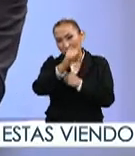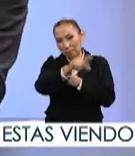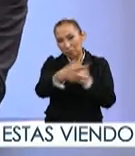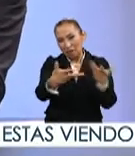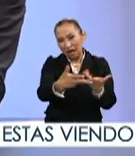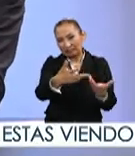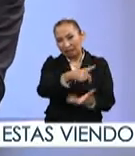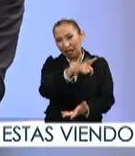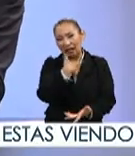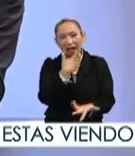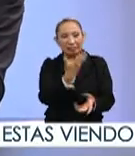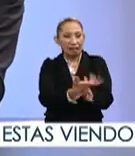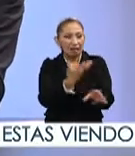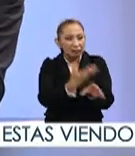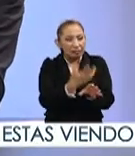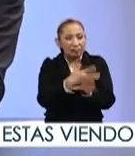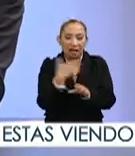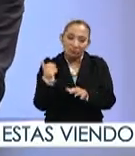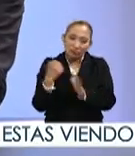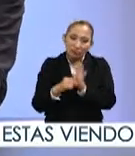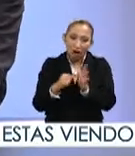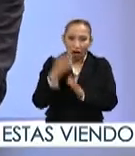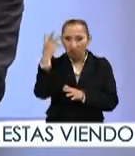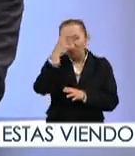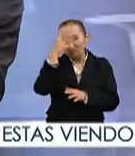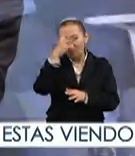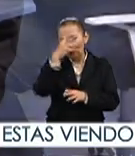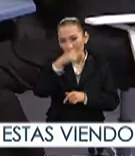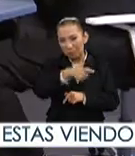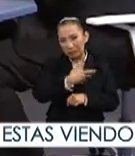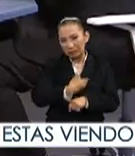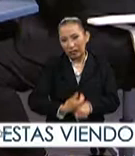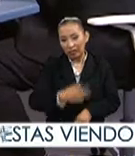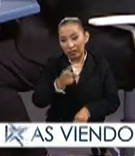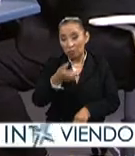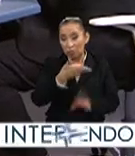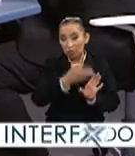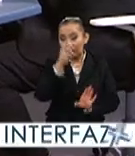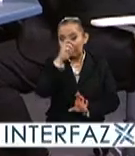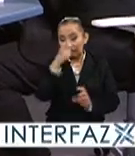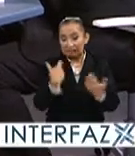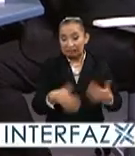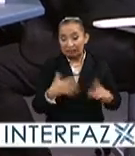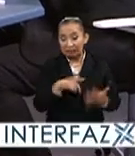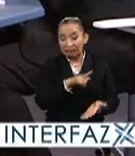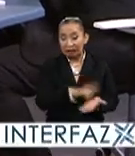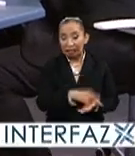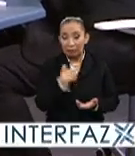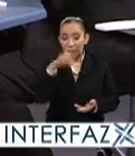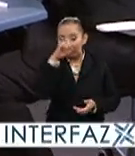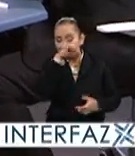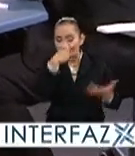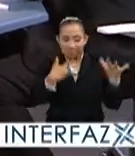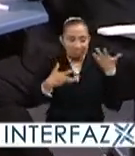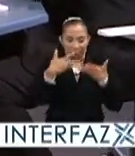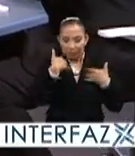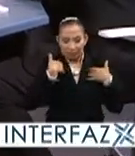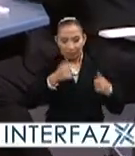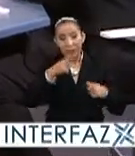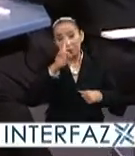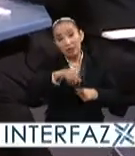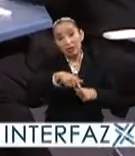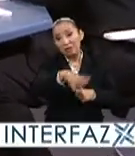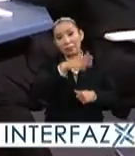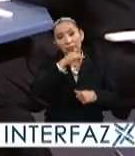migratorias pues, que se han venido dando en los últimos meses con Donald Trump, medidas muy polémicas, complejas de asimilar, pero ante una realidad